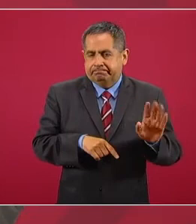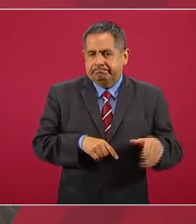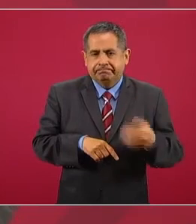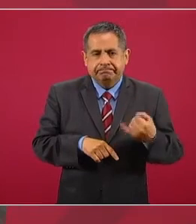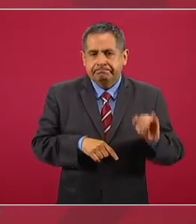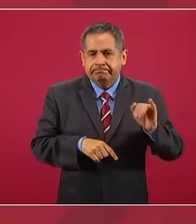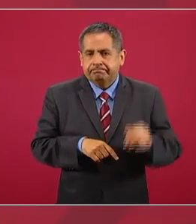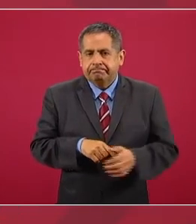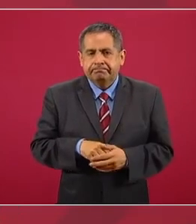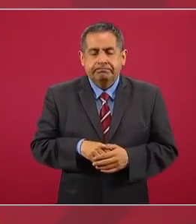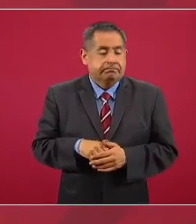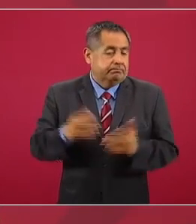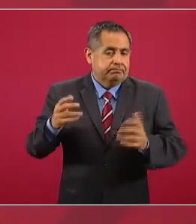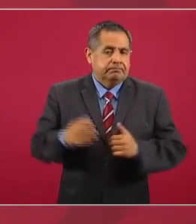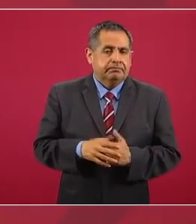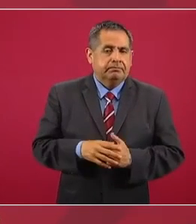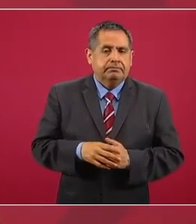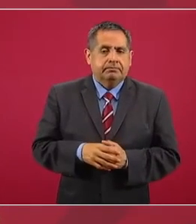Pero